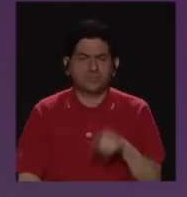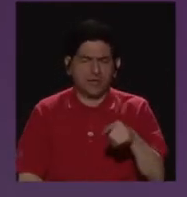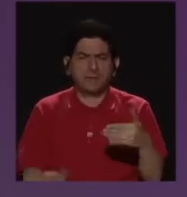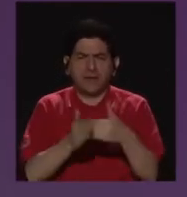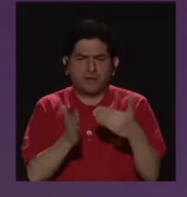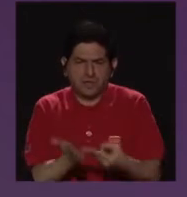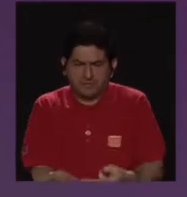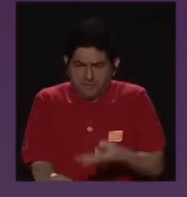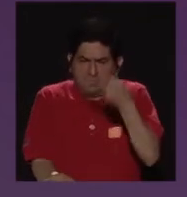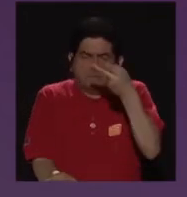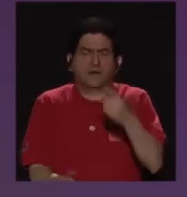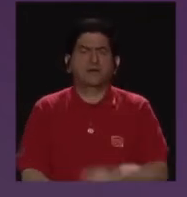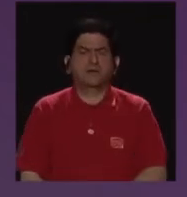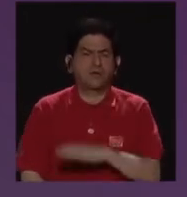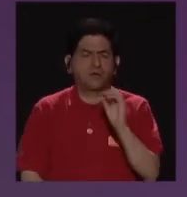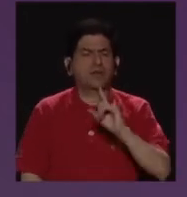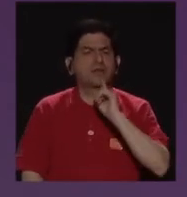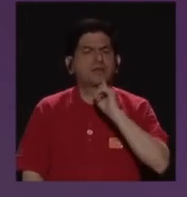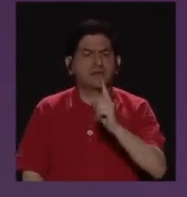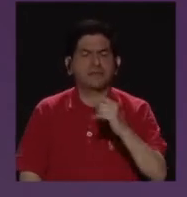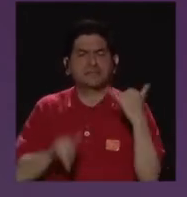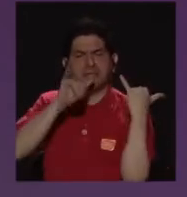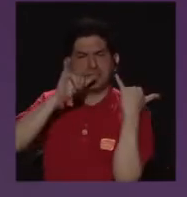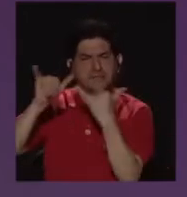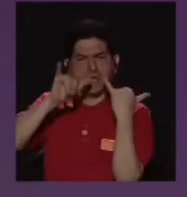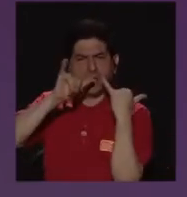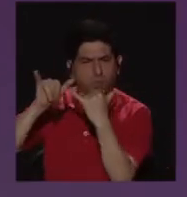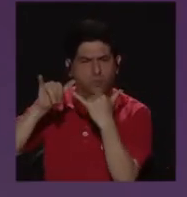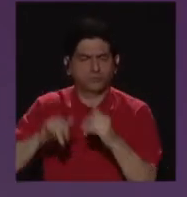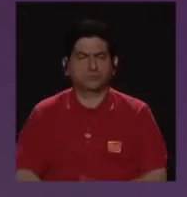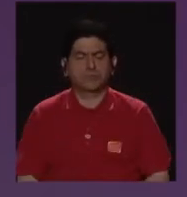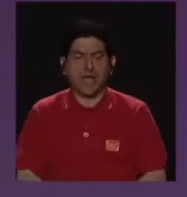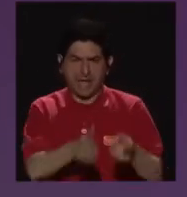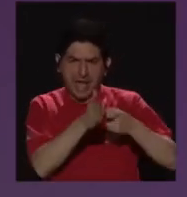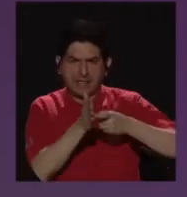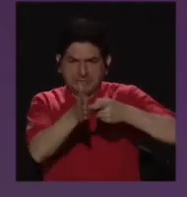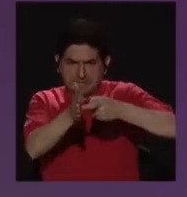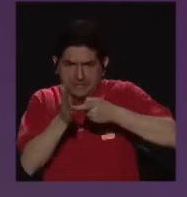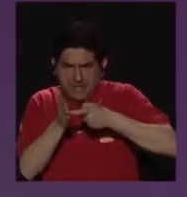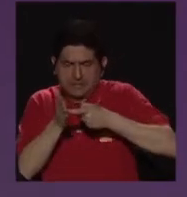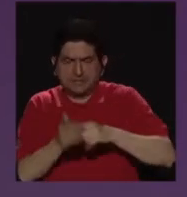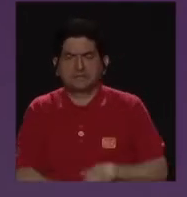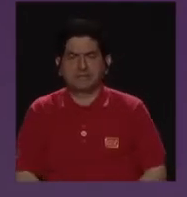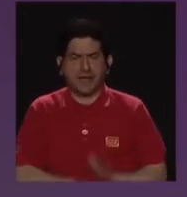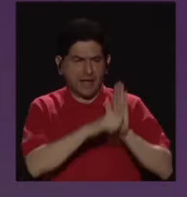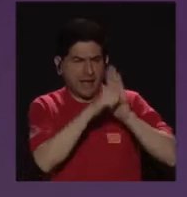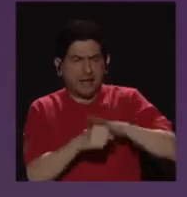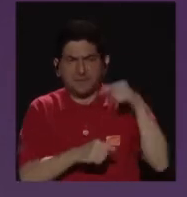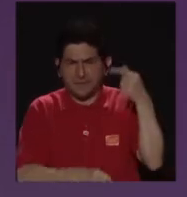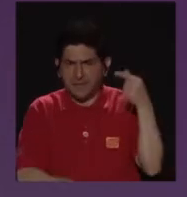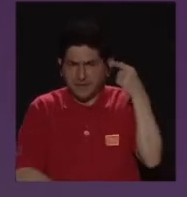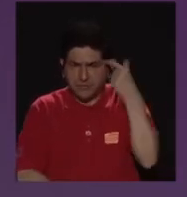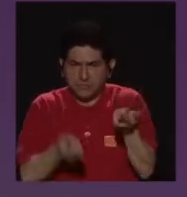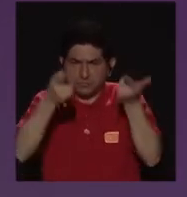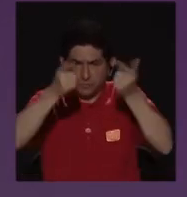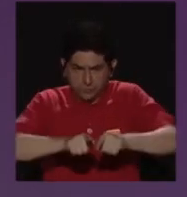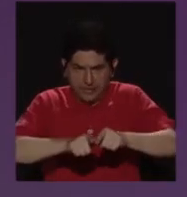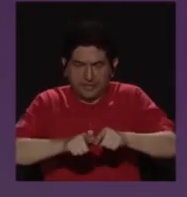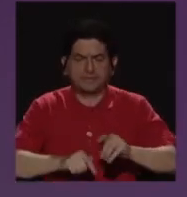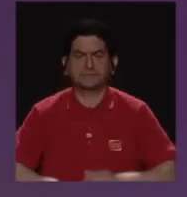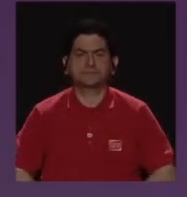su origen de decir de denuncia además de demanda ante de una represión estatal verdad